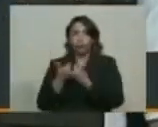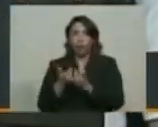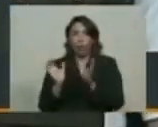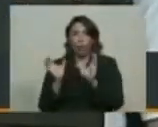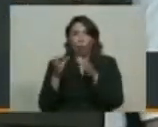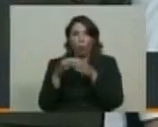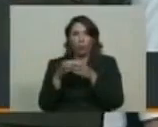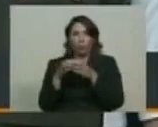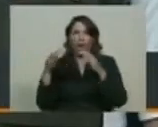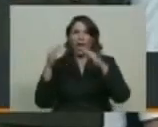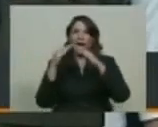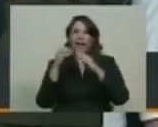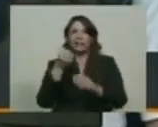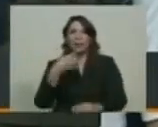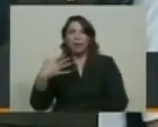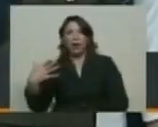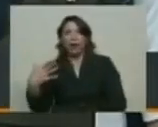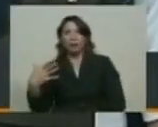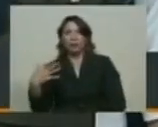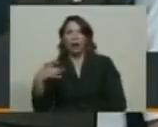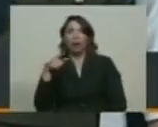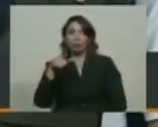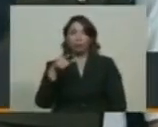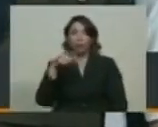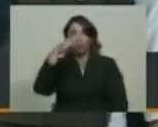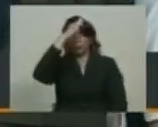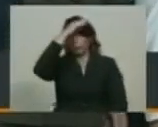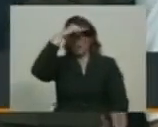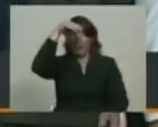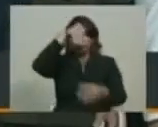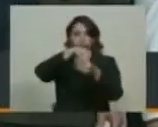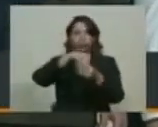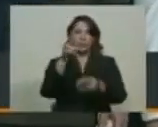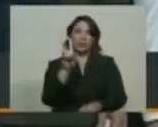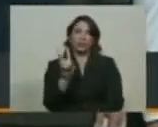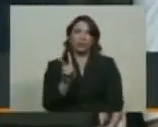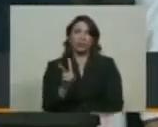Casa Blanca donde Donald Trump habló de invadir Venezuela.